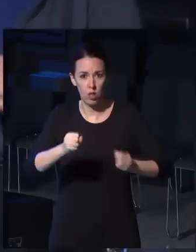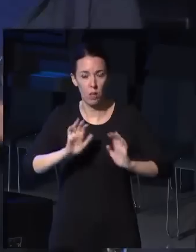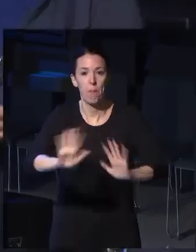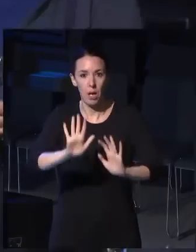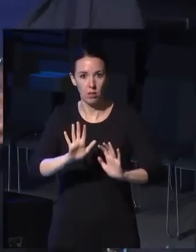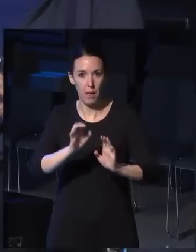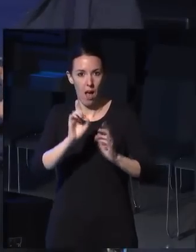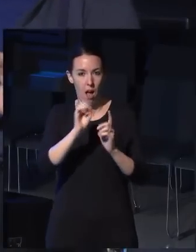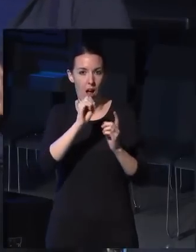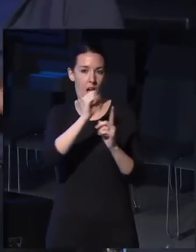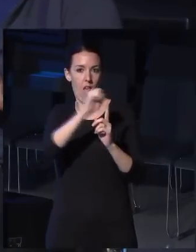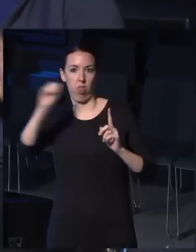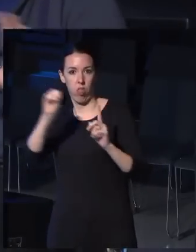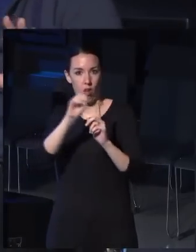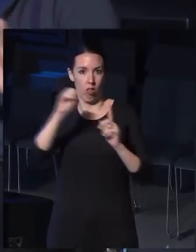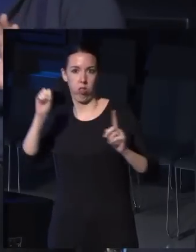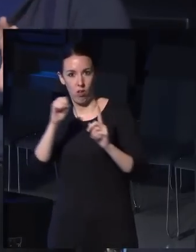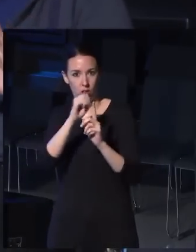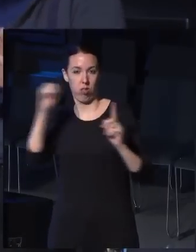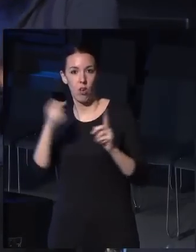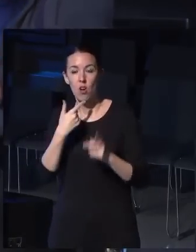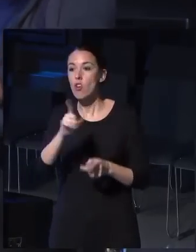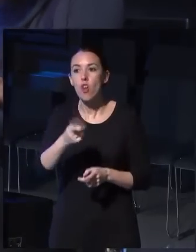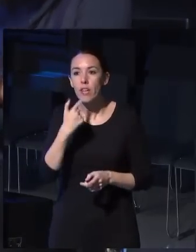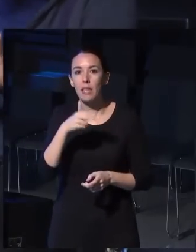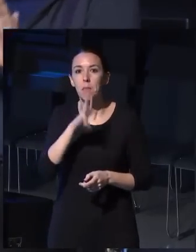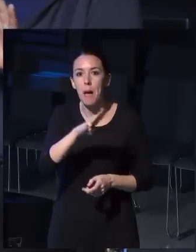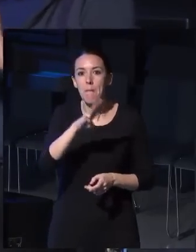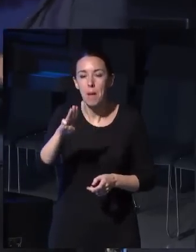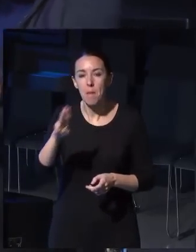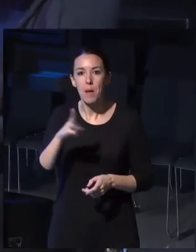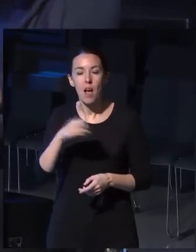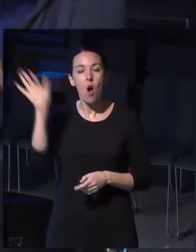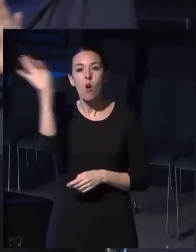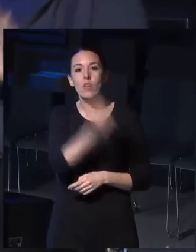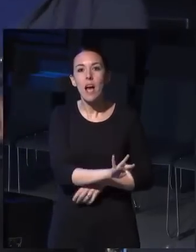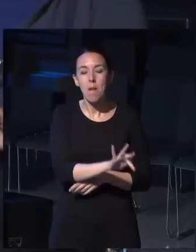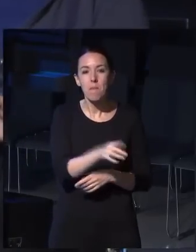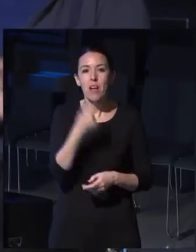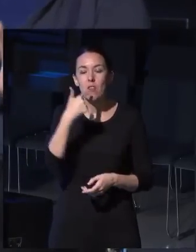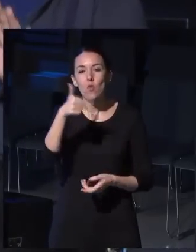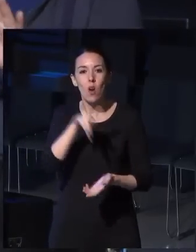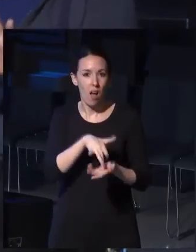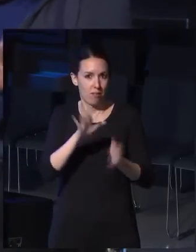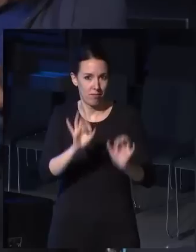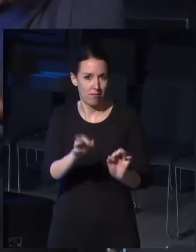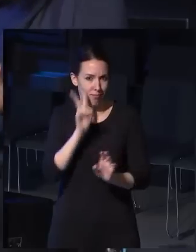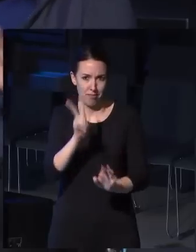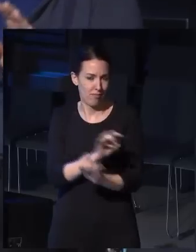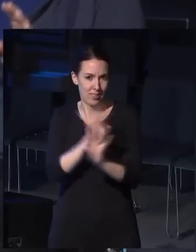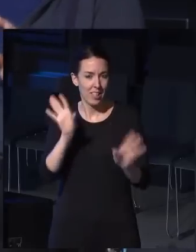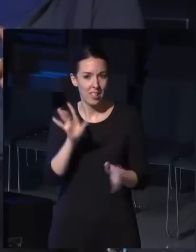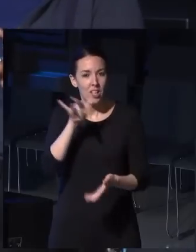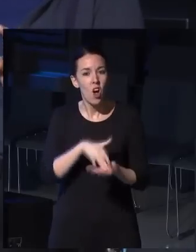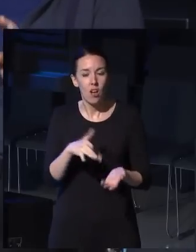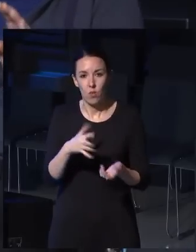también cuando decía, por ejemplo, no digas las P's, no digas las P's. Entonces, hay una película arriba que lo van explicando. Con lo cual, que estaban